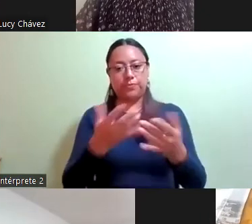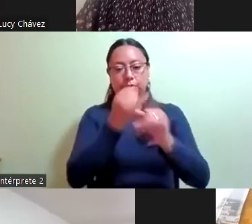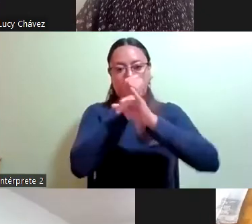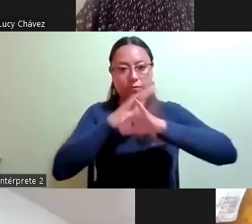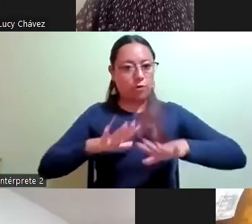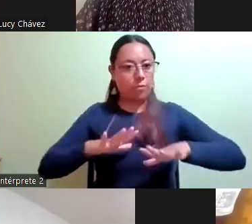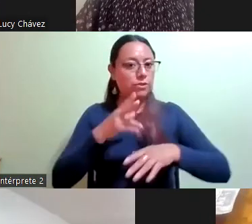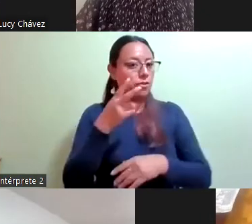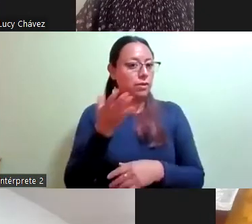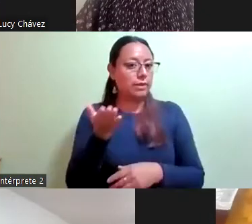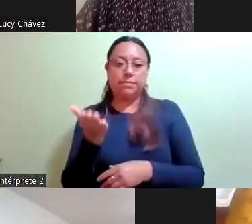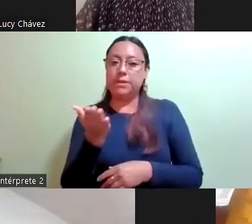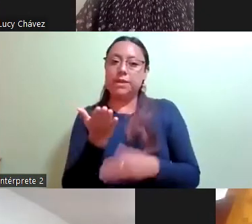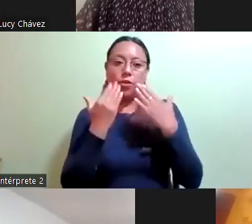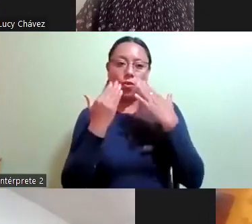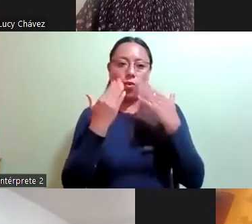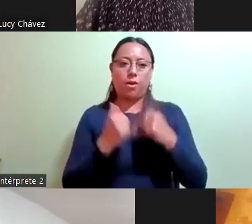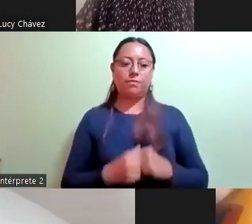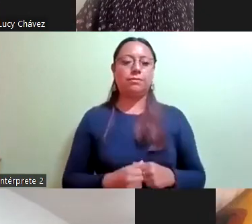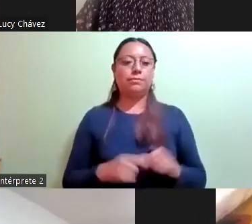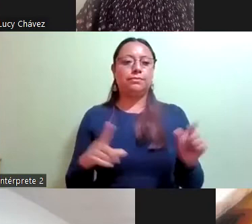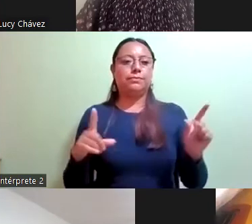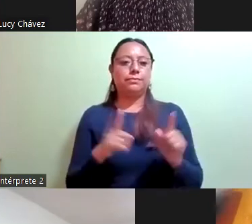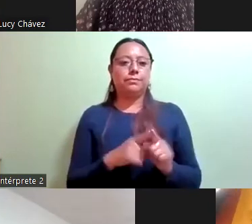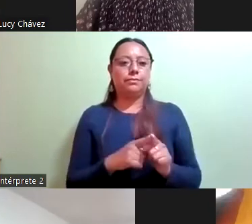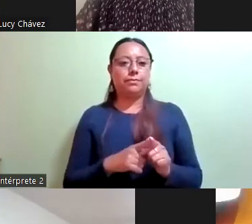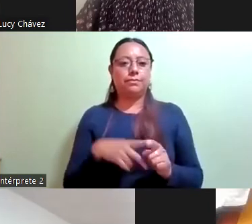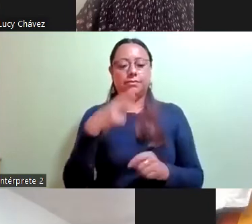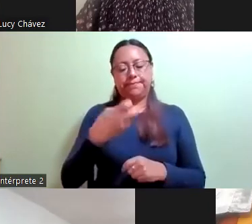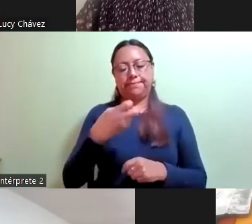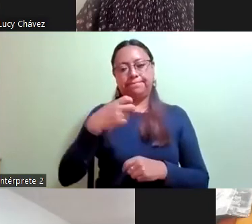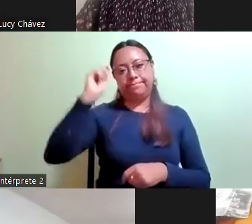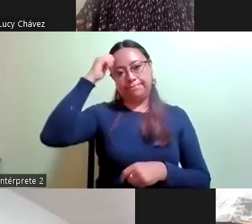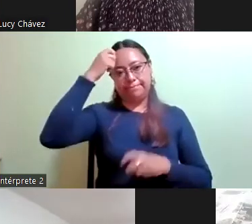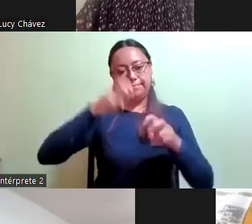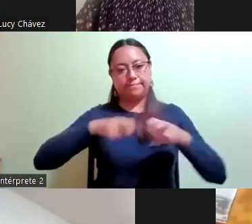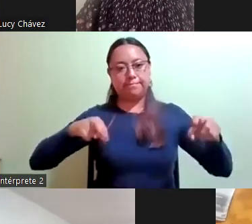solicitada. Es cuanto por parte de servicios parlamentarios.